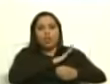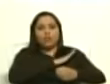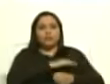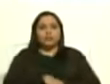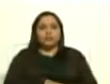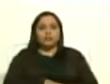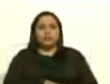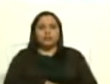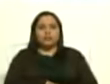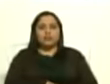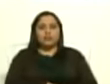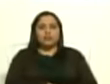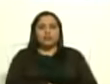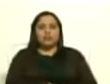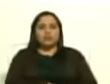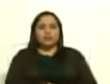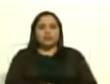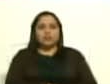la humanidad